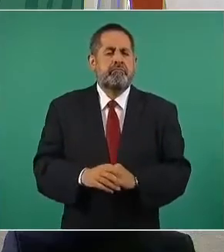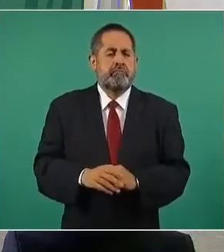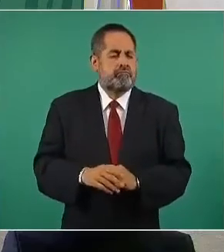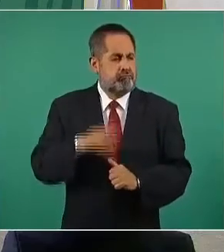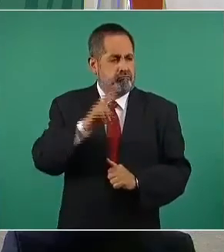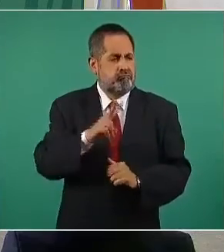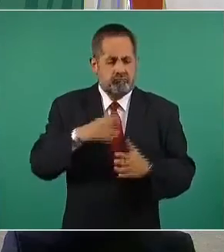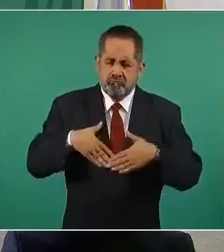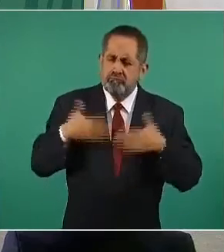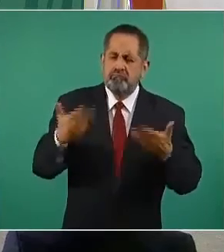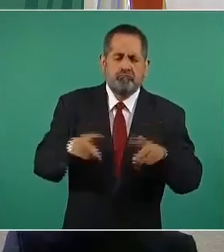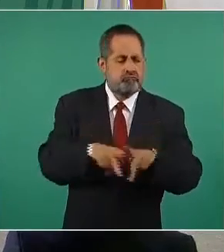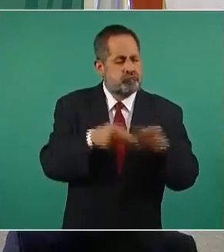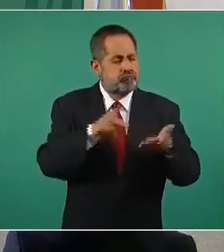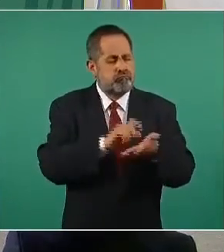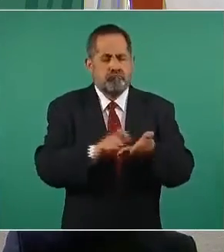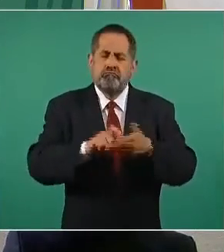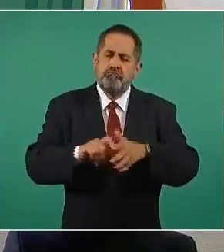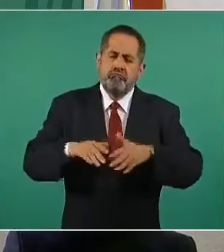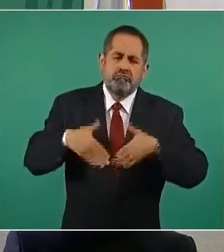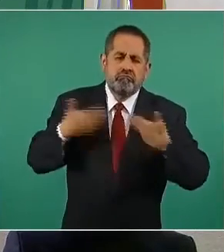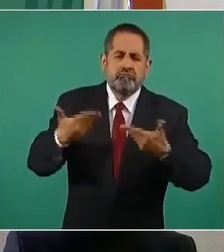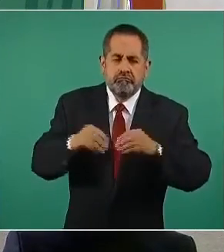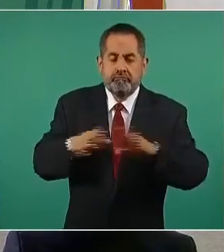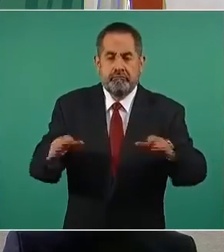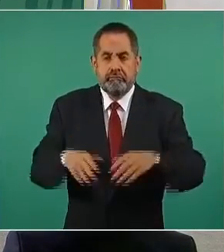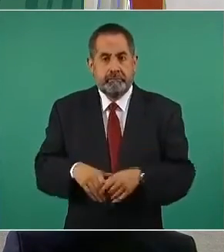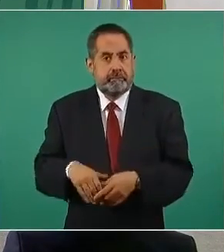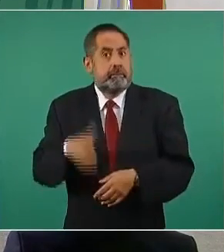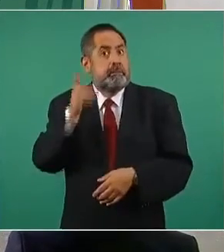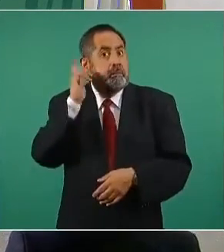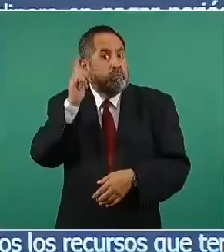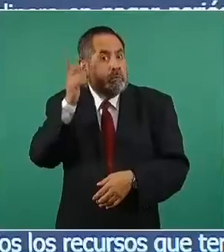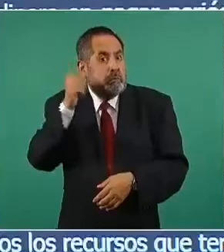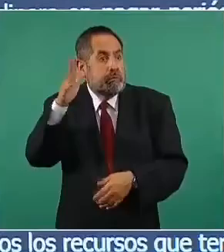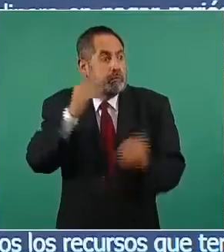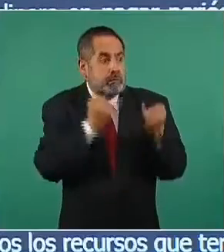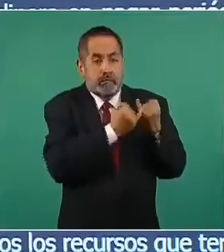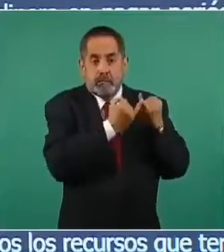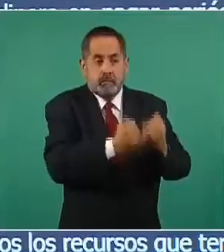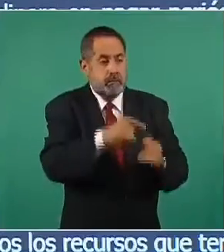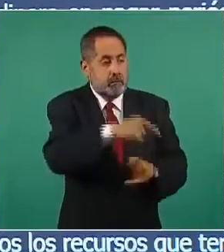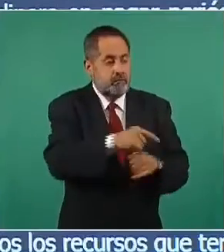muy francos. Ojalá y así fueran los conservadores de ahora.